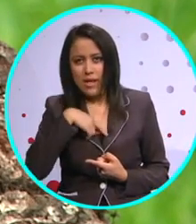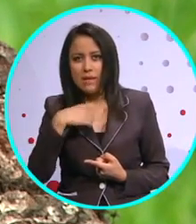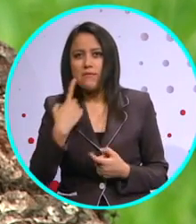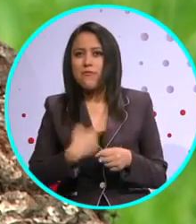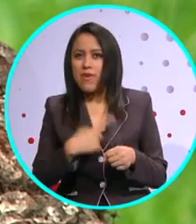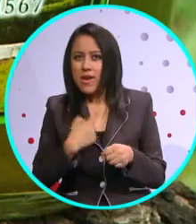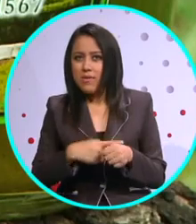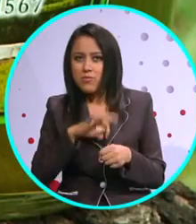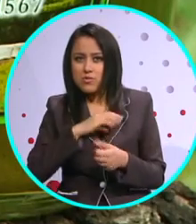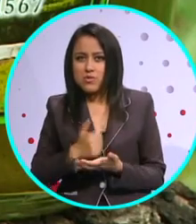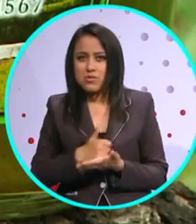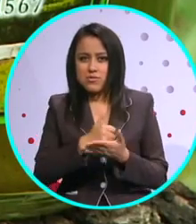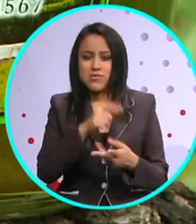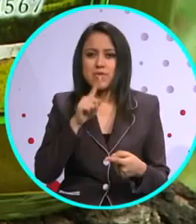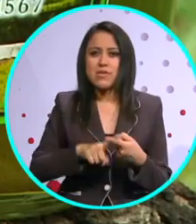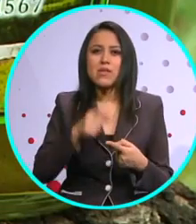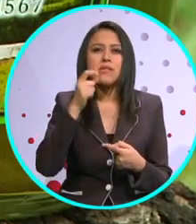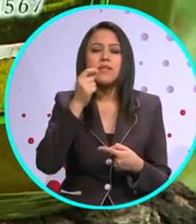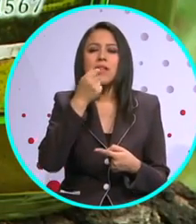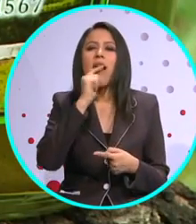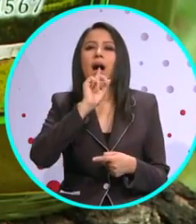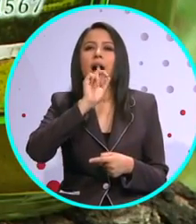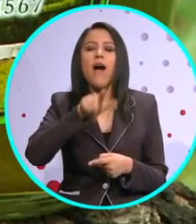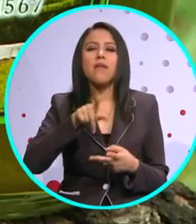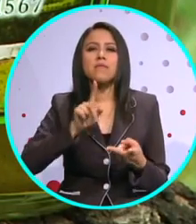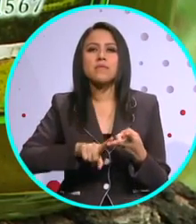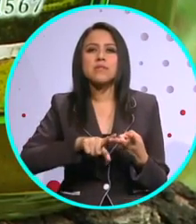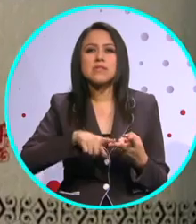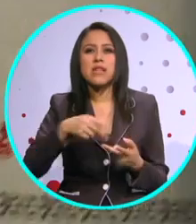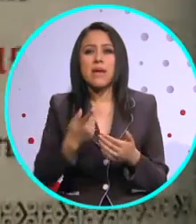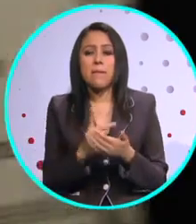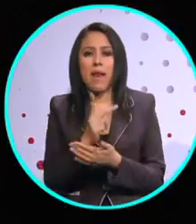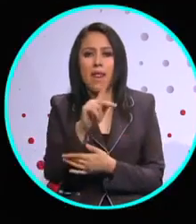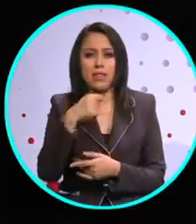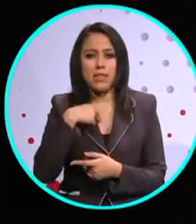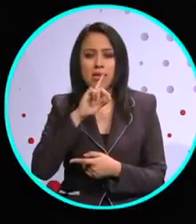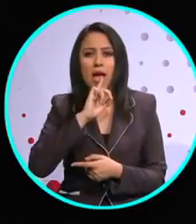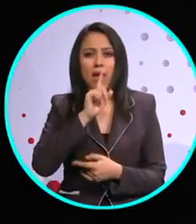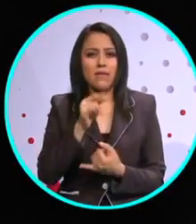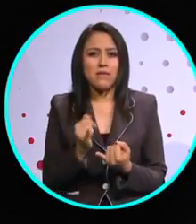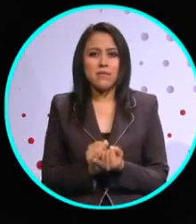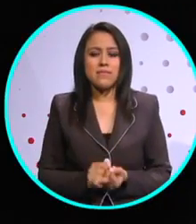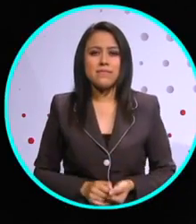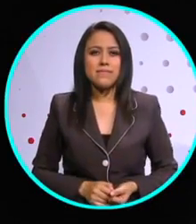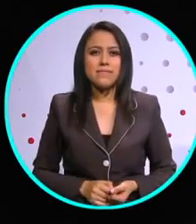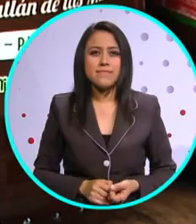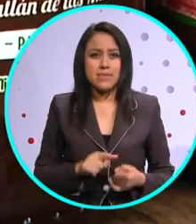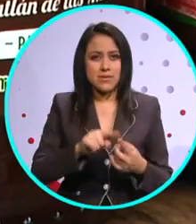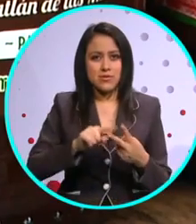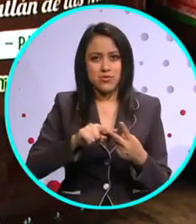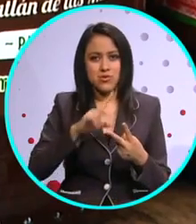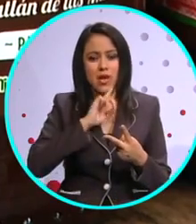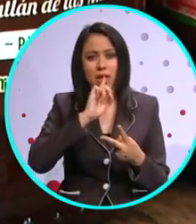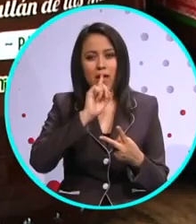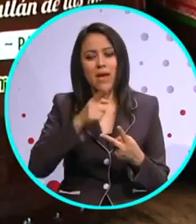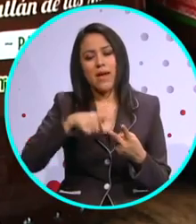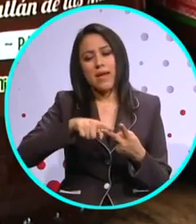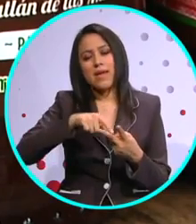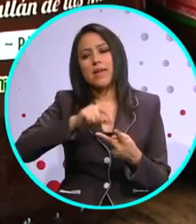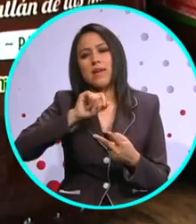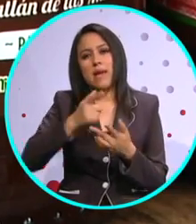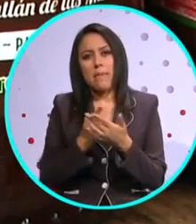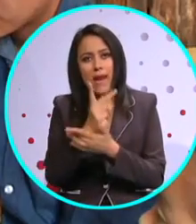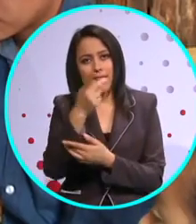guayaba. Tenemos también lo que es un licor a base de hierbas. Aunque su producto estrella son la sidra y el jugo de manzana